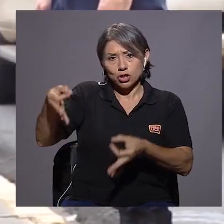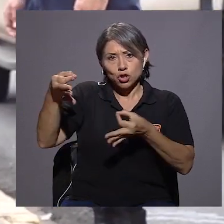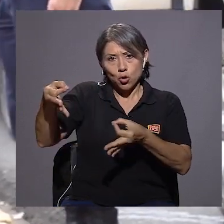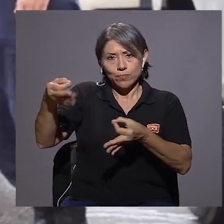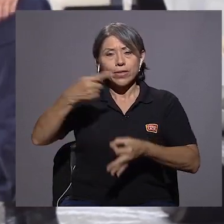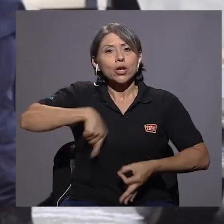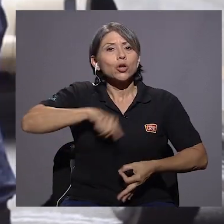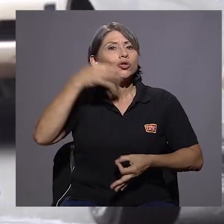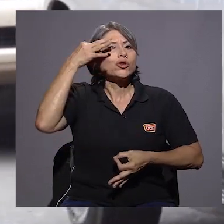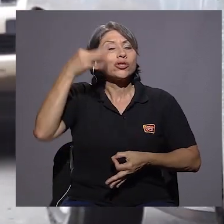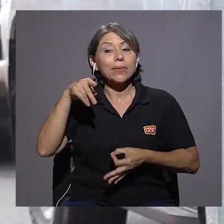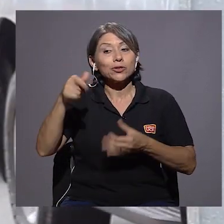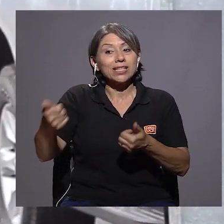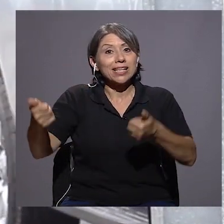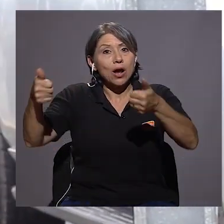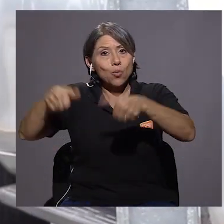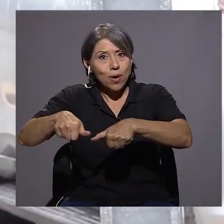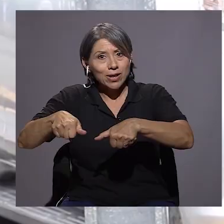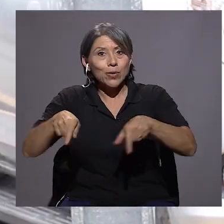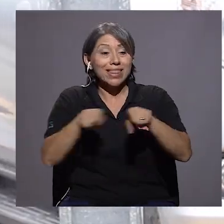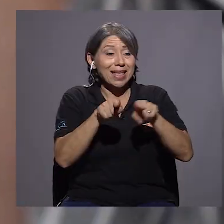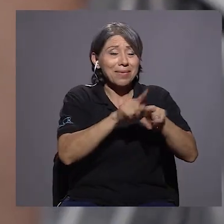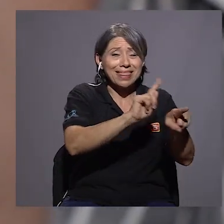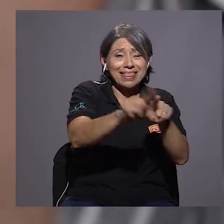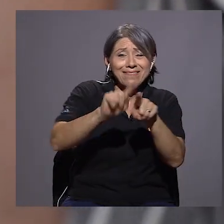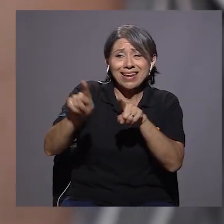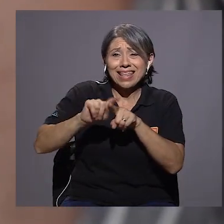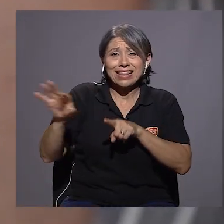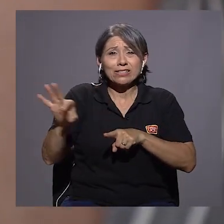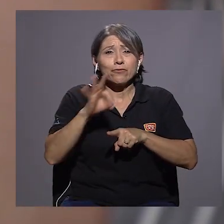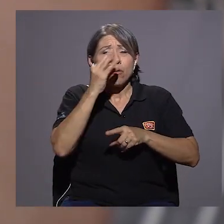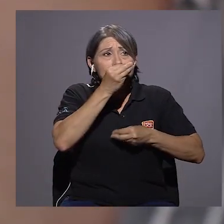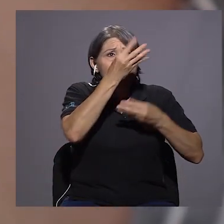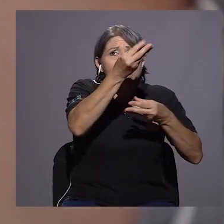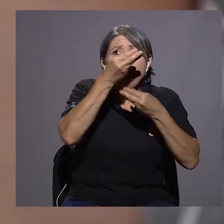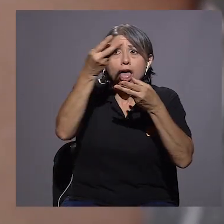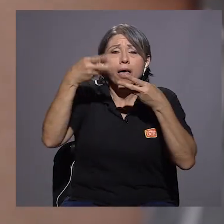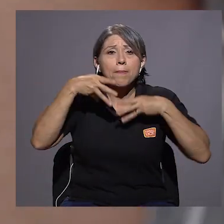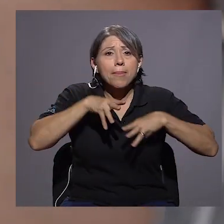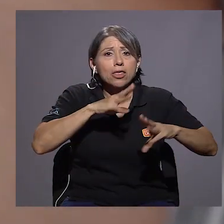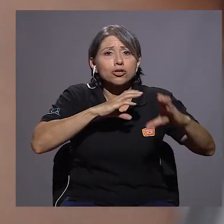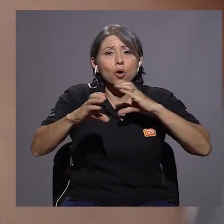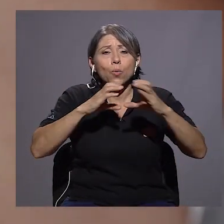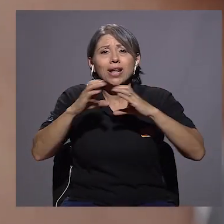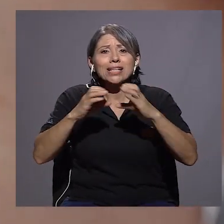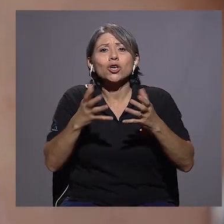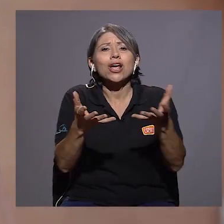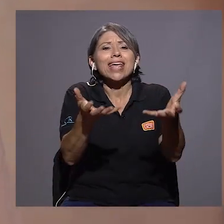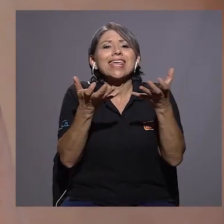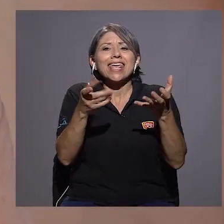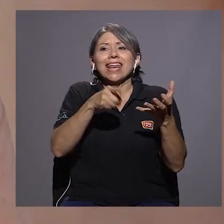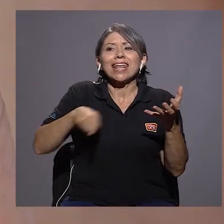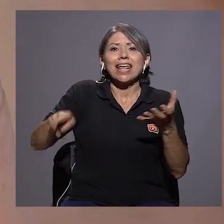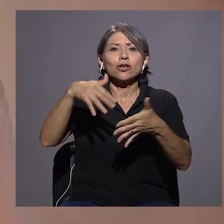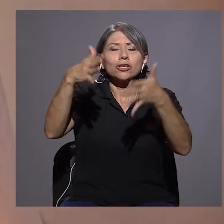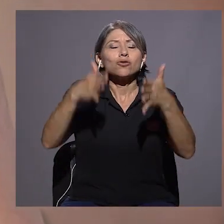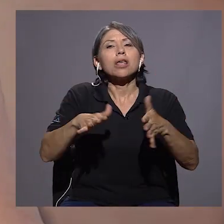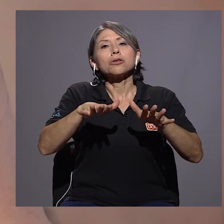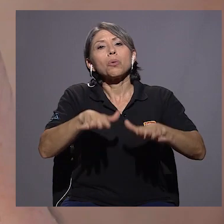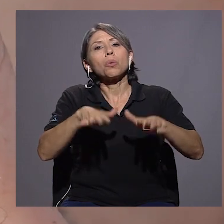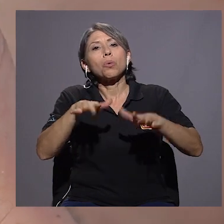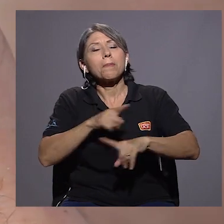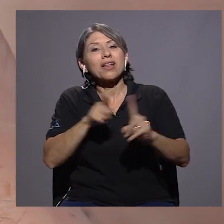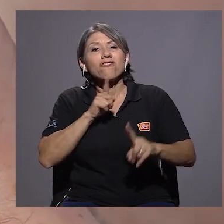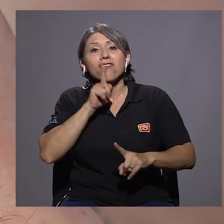acción. Consideramos que la finalidad del acuerdo y la marea mediática a su alrededor busca generar calma momentánea e